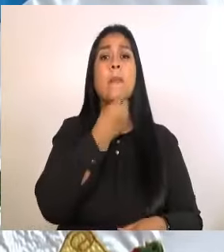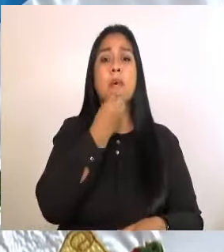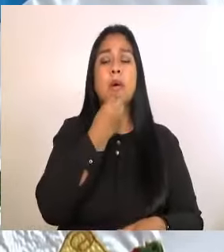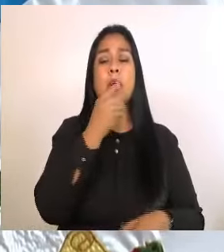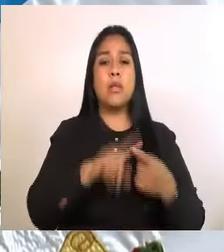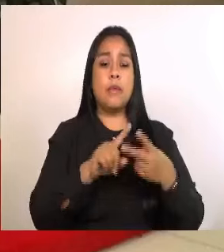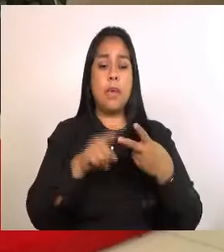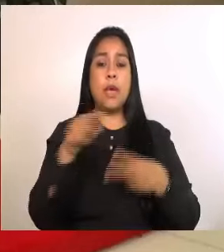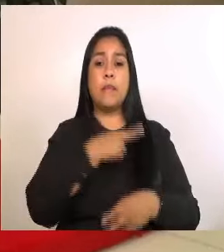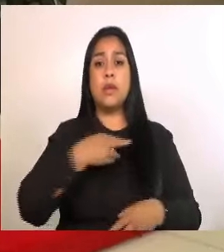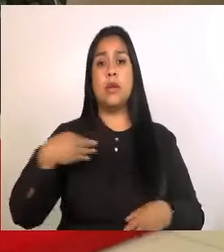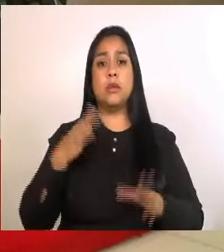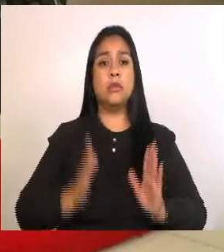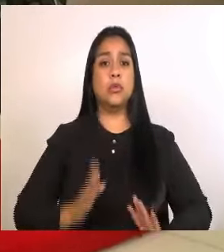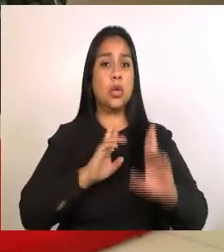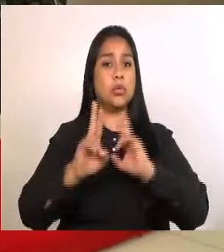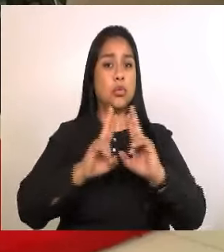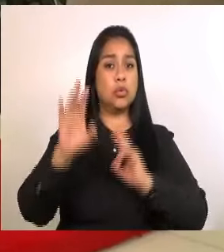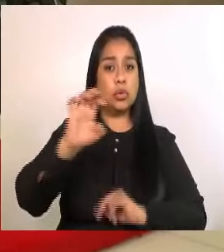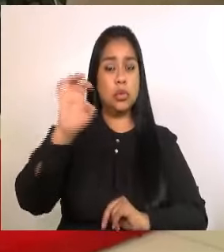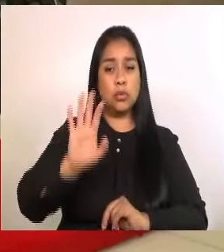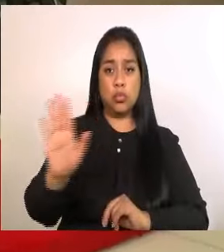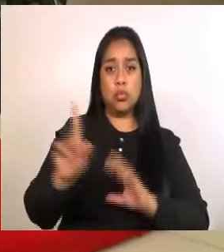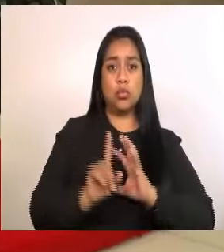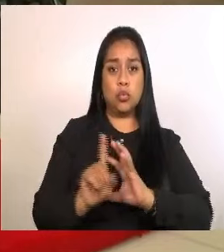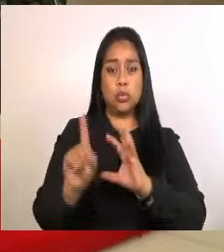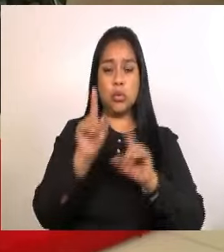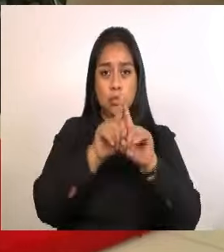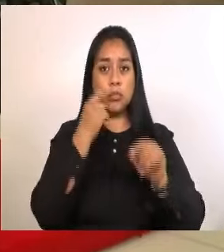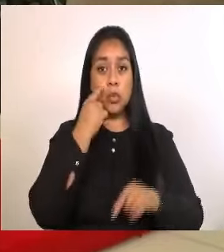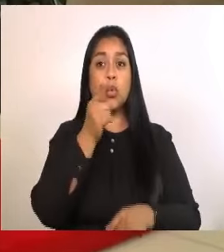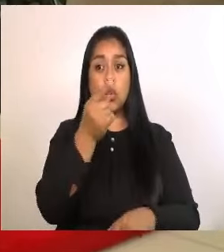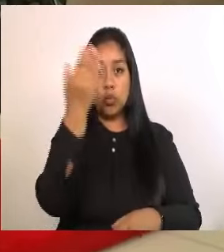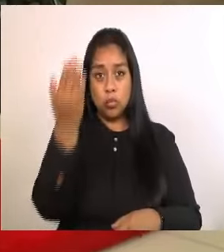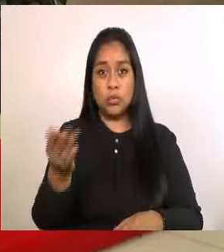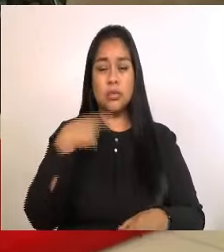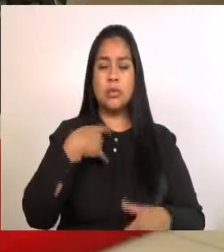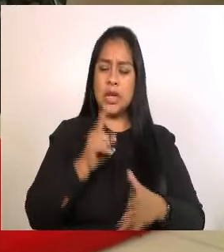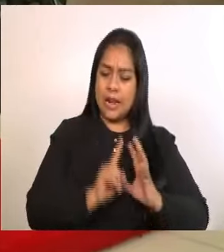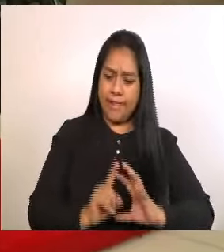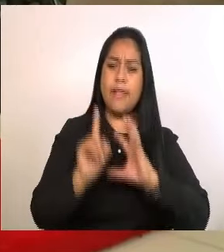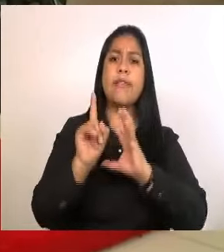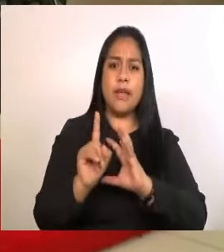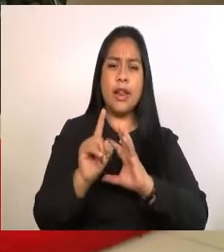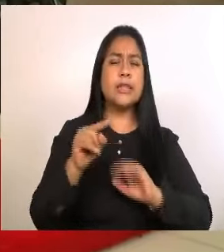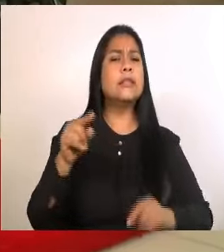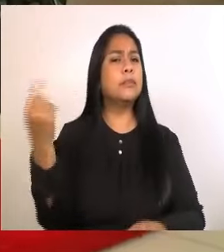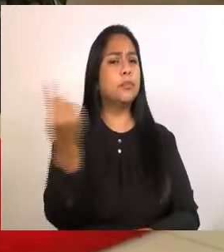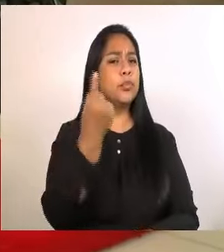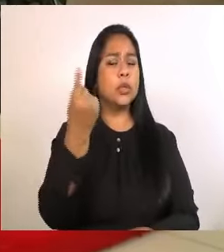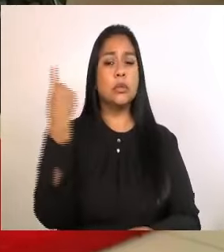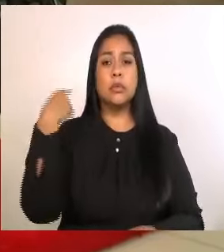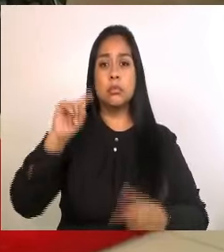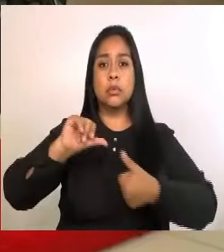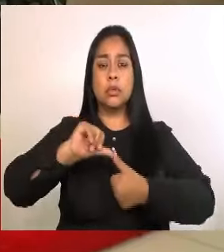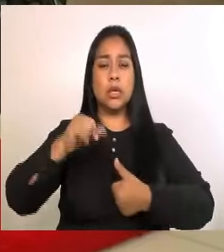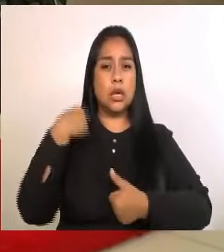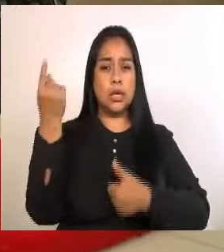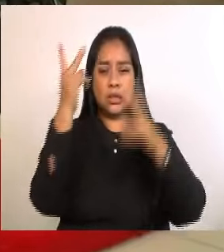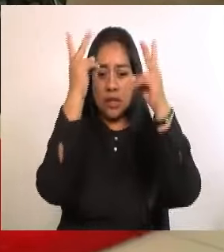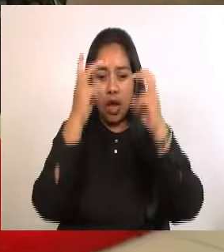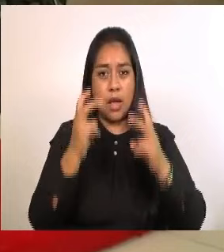al secretario, por su liderazgo. Ustedes son líderes tan esenciales en la región en todos los